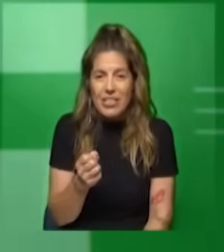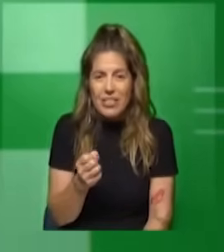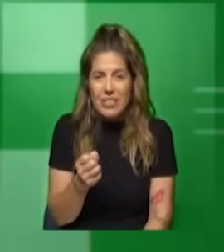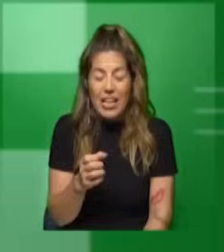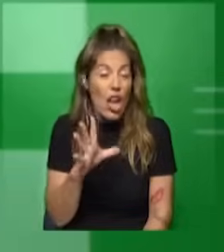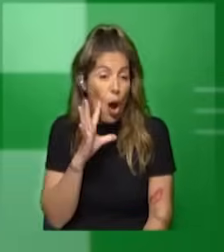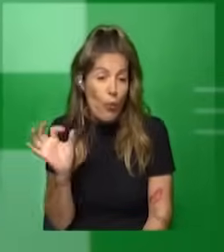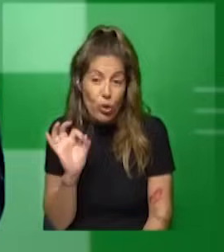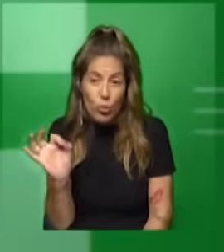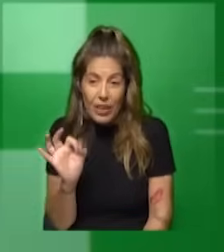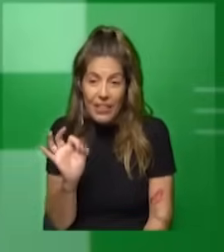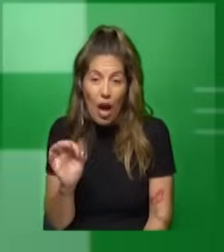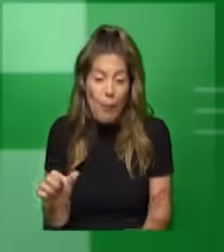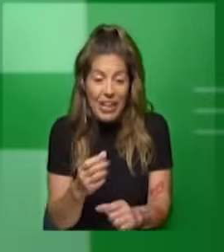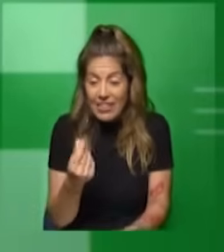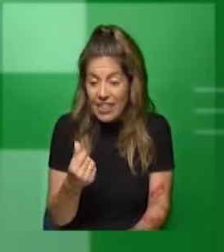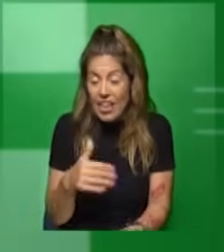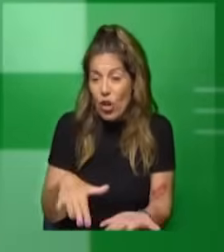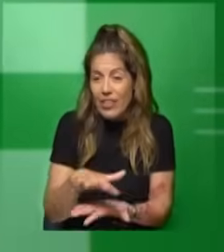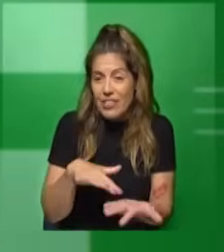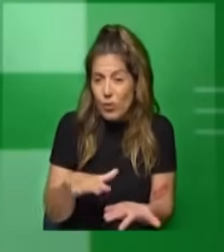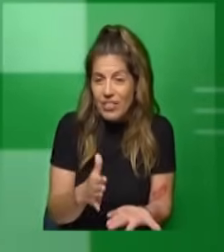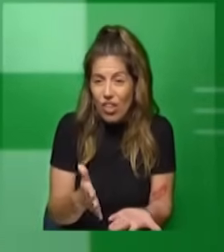la oportunidad para hacer plata en esta situación.